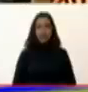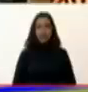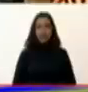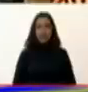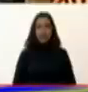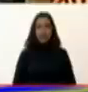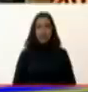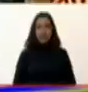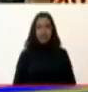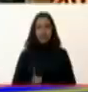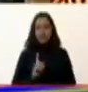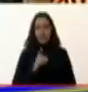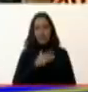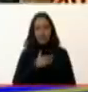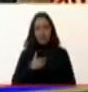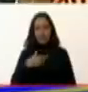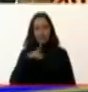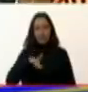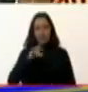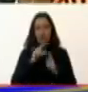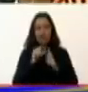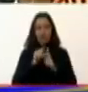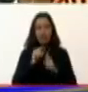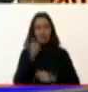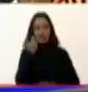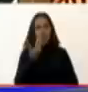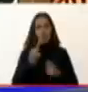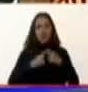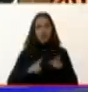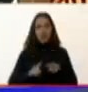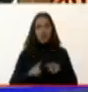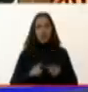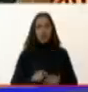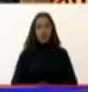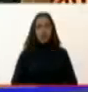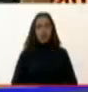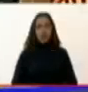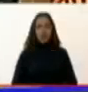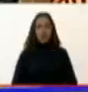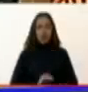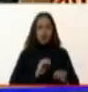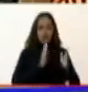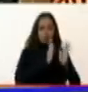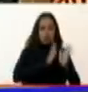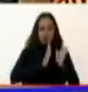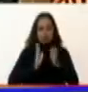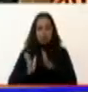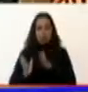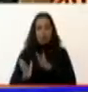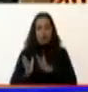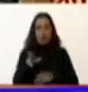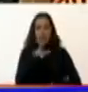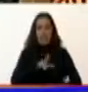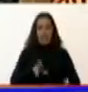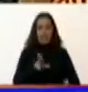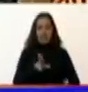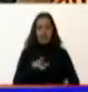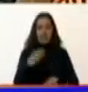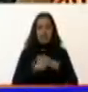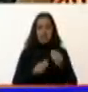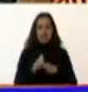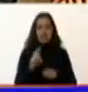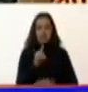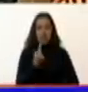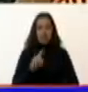no quiero usar términos muy fuertes, pero unas piezas de la maquinaria consumista, como enfermos